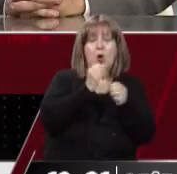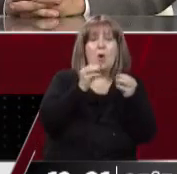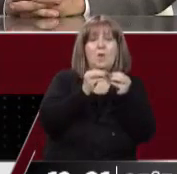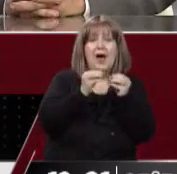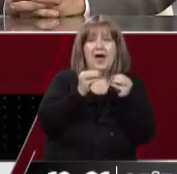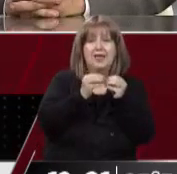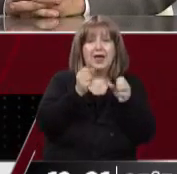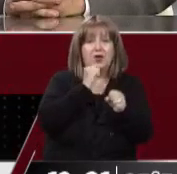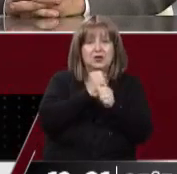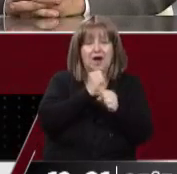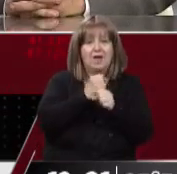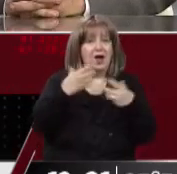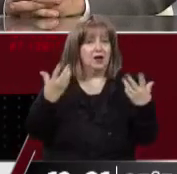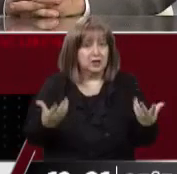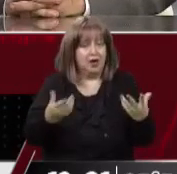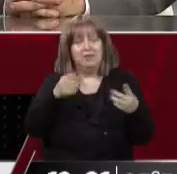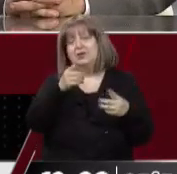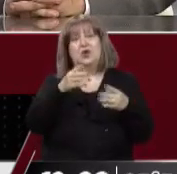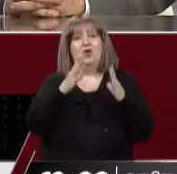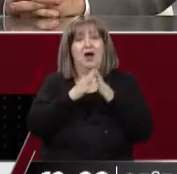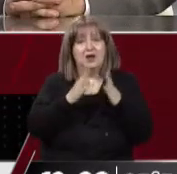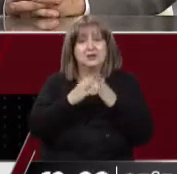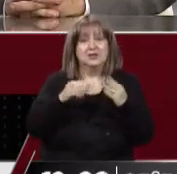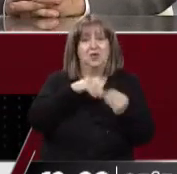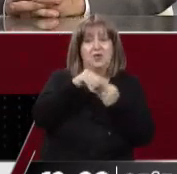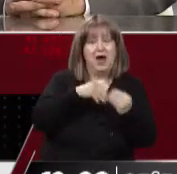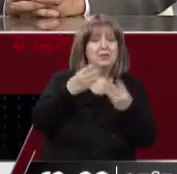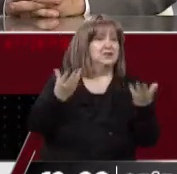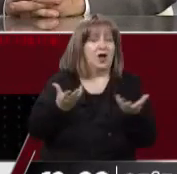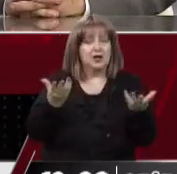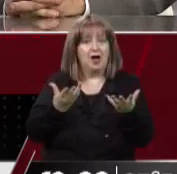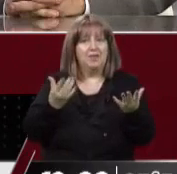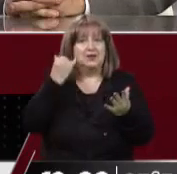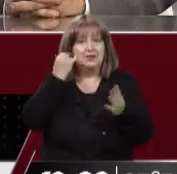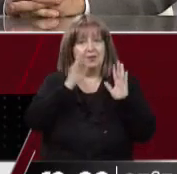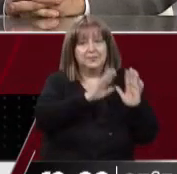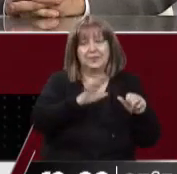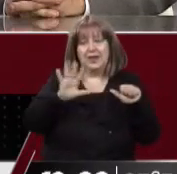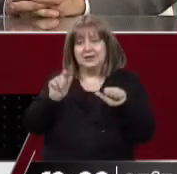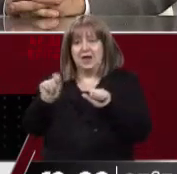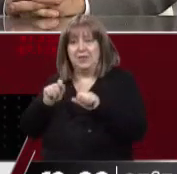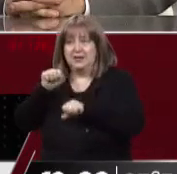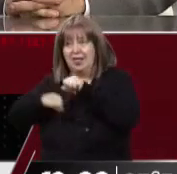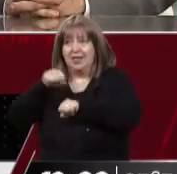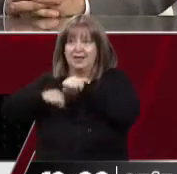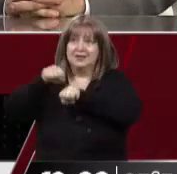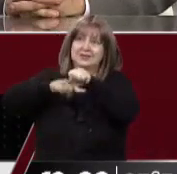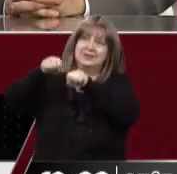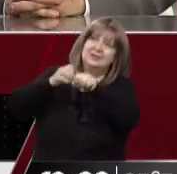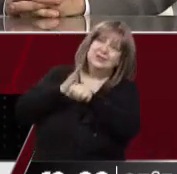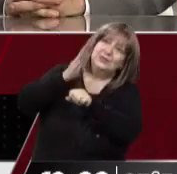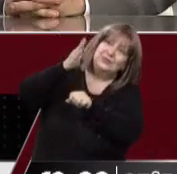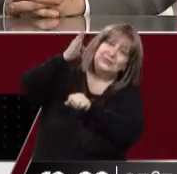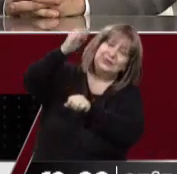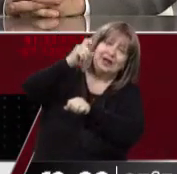arreglar tantas cosas externas o propias para poder dedicarse simplemente a bicicletear